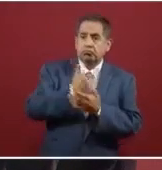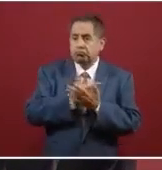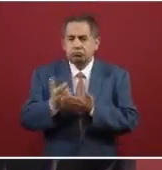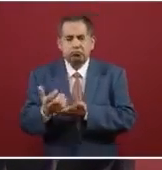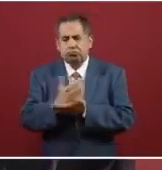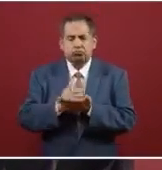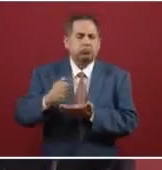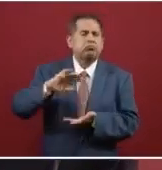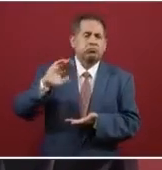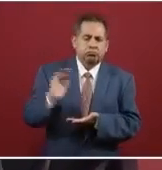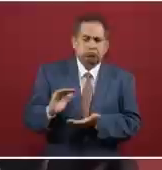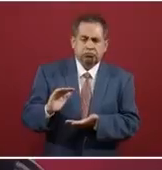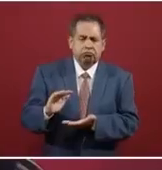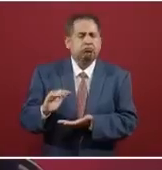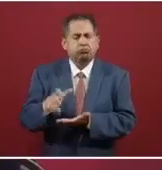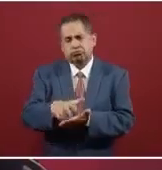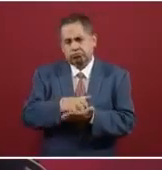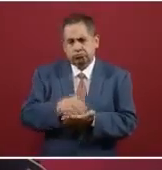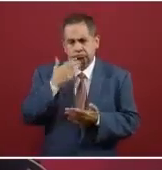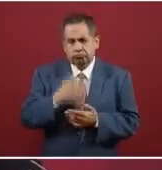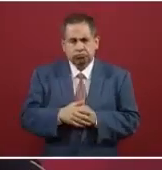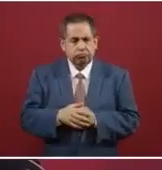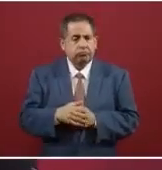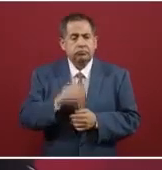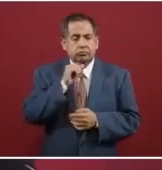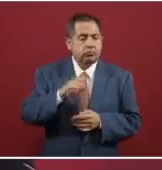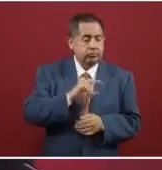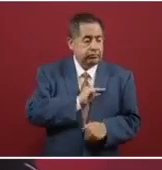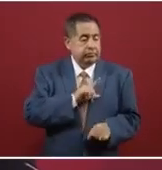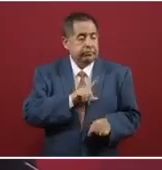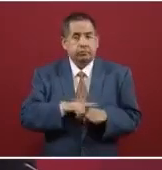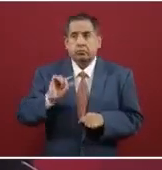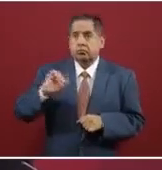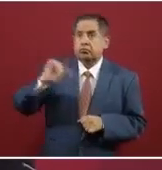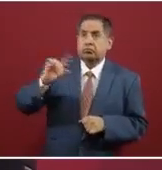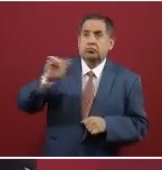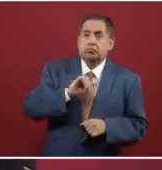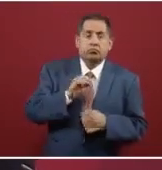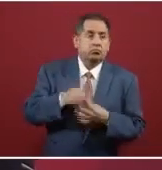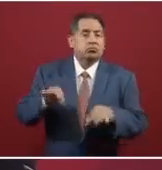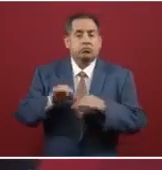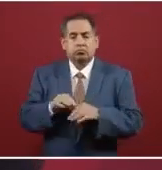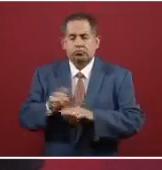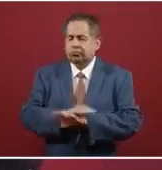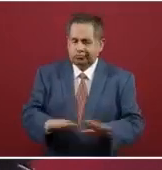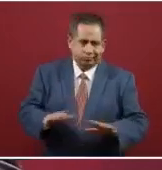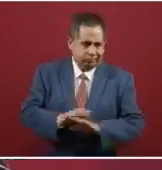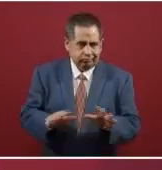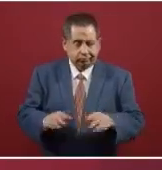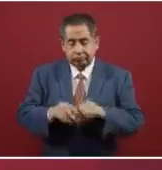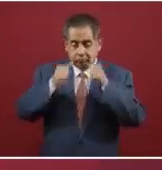públicos, ya no hay fondo de ahorro especial para los altos funcionarios públicos, ya no hay